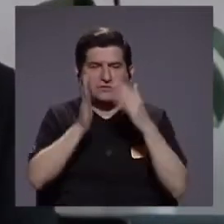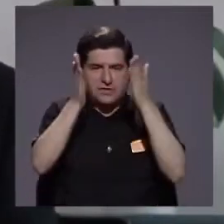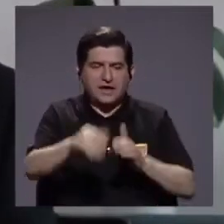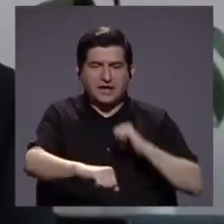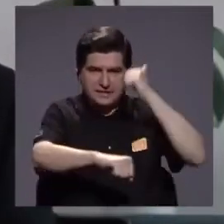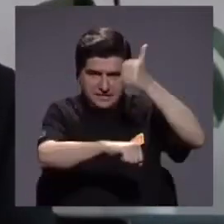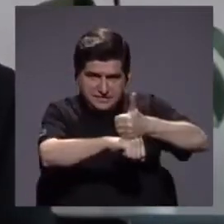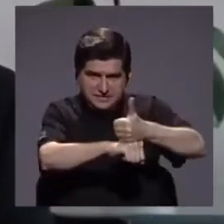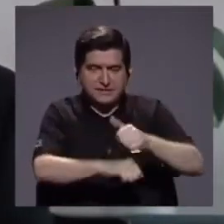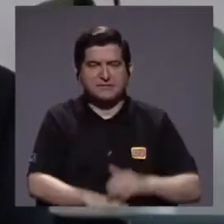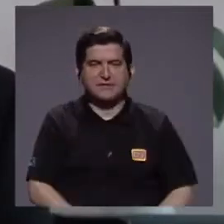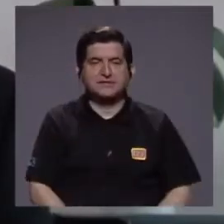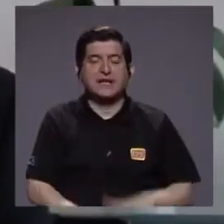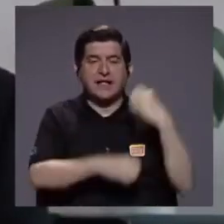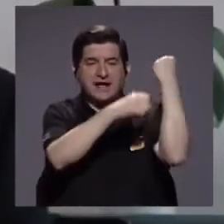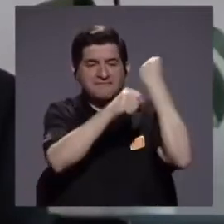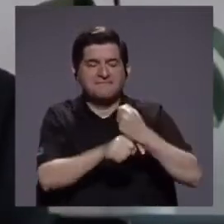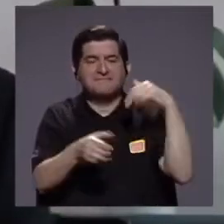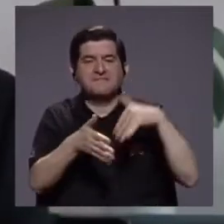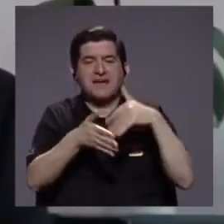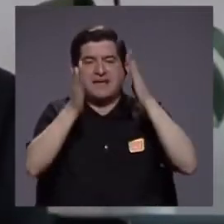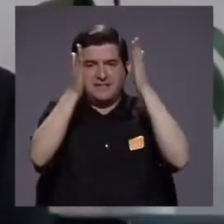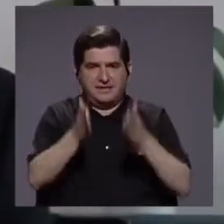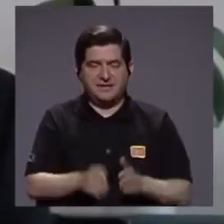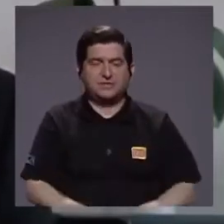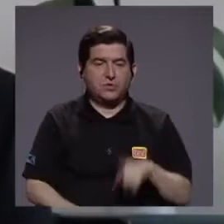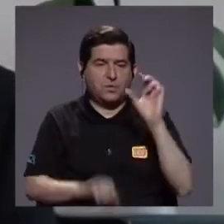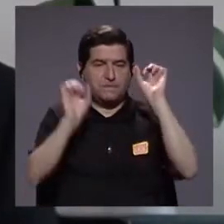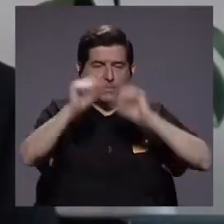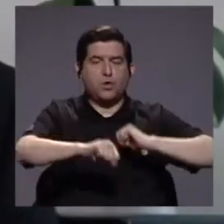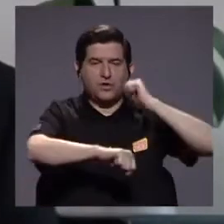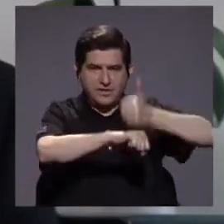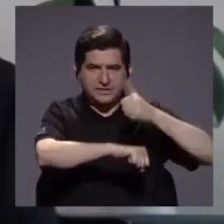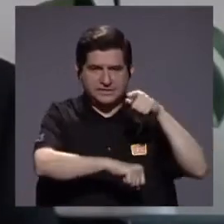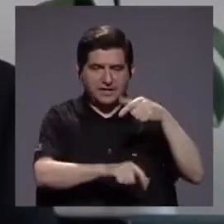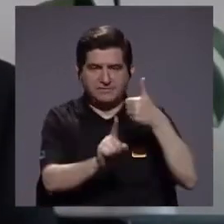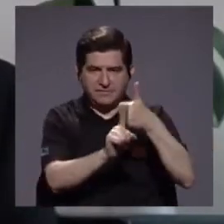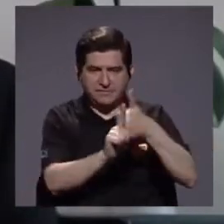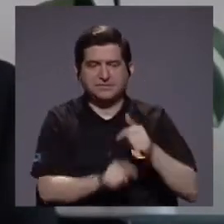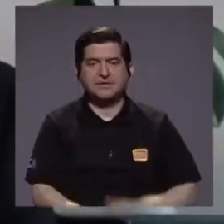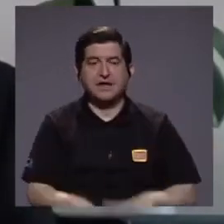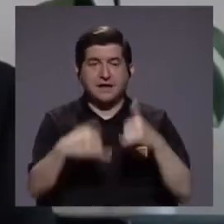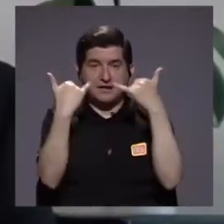asignarlos a la Federación de Estudiantes para que puedan ser asignados. Ahí ya